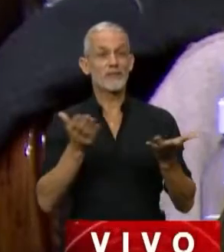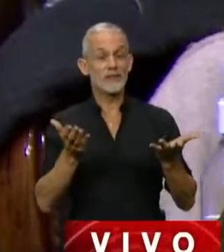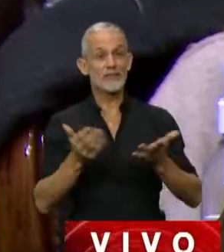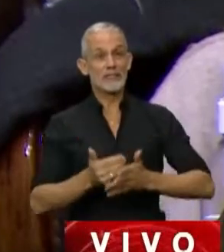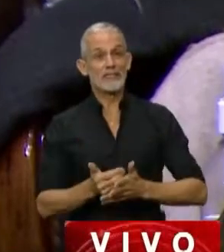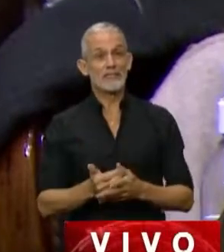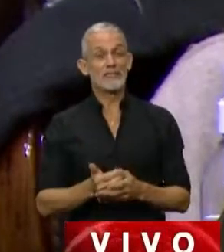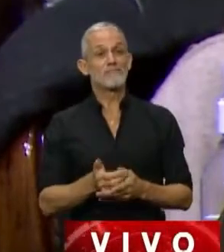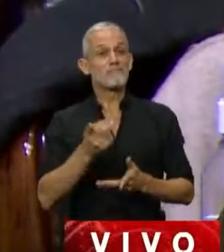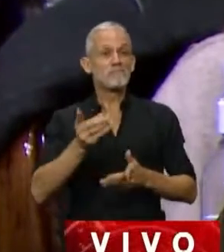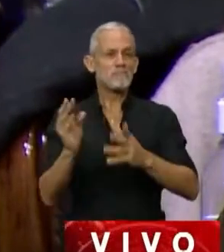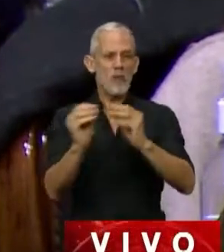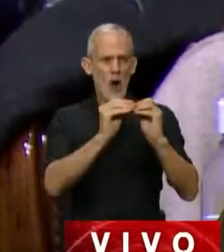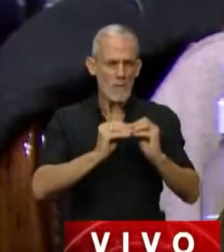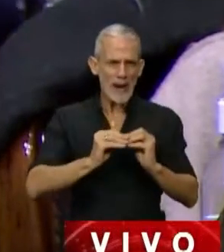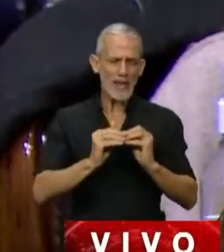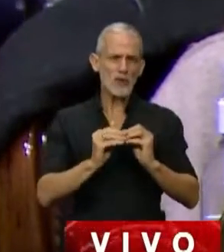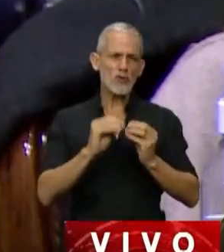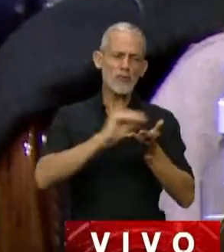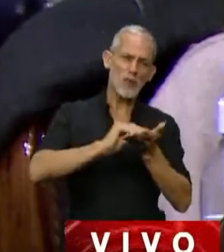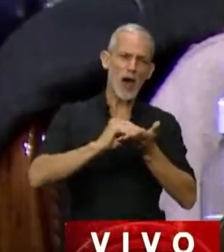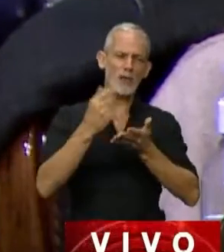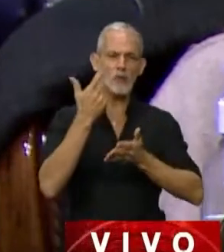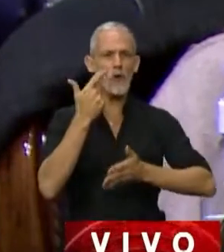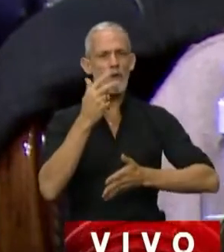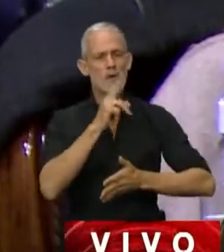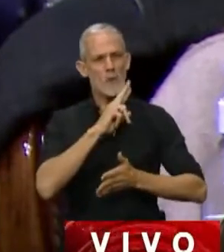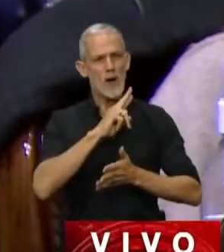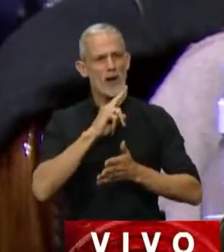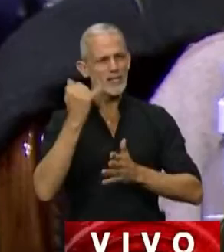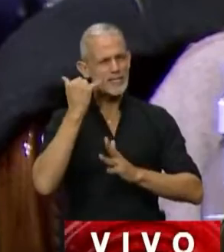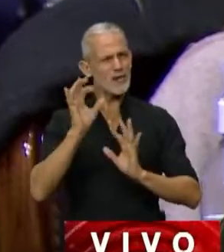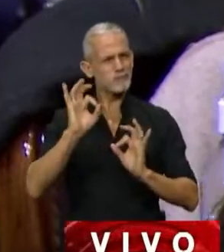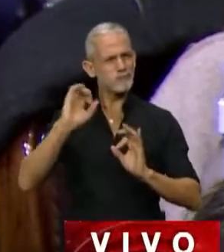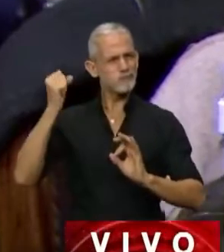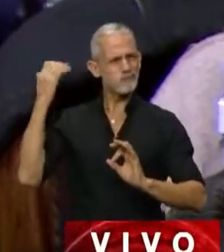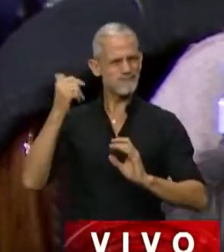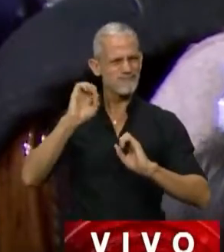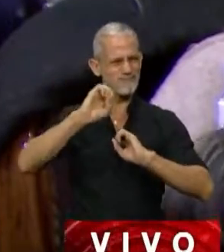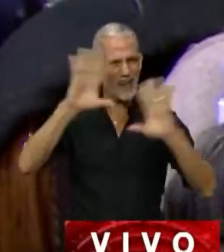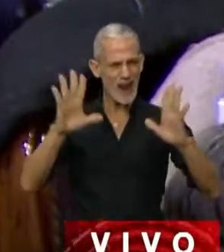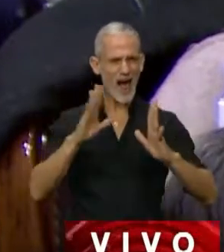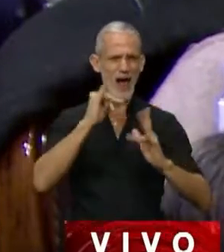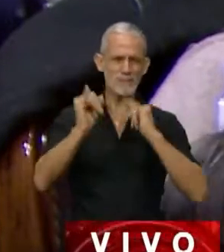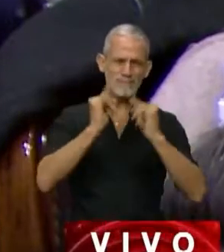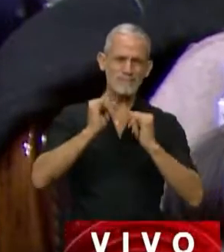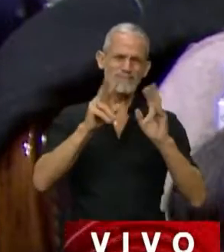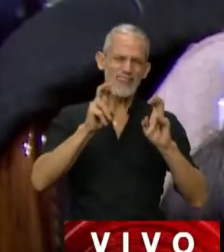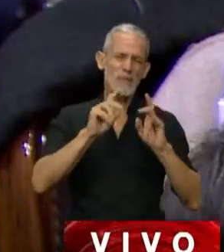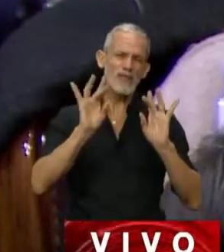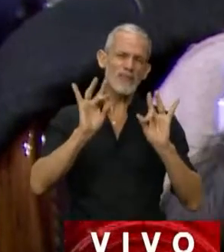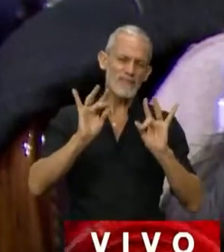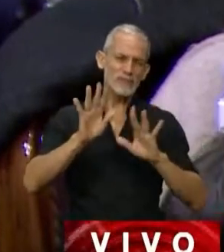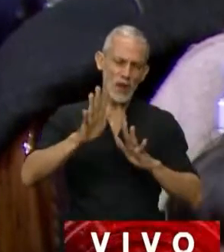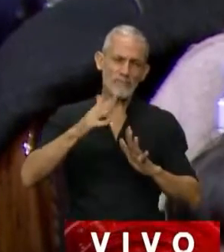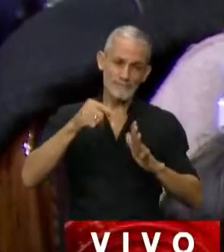los compañeros diputados, diputadas, han sido muy gráficos en cuanto al tema de las dificultades